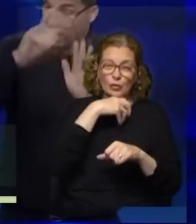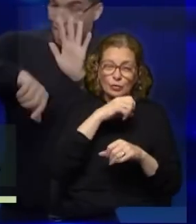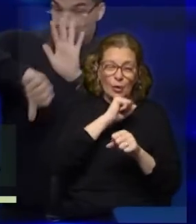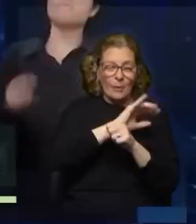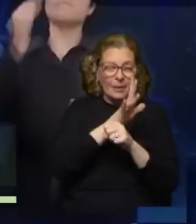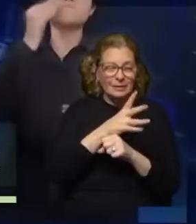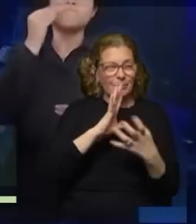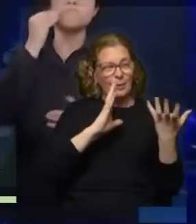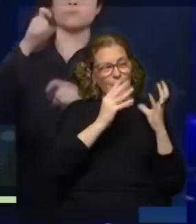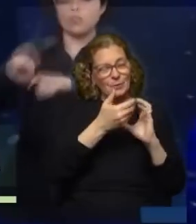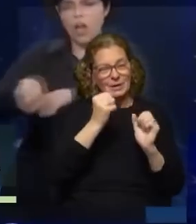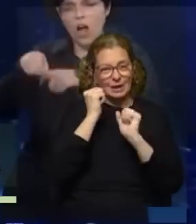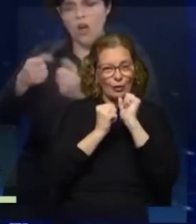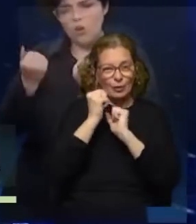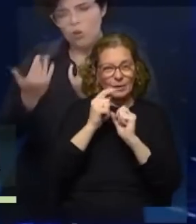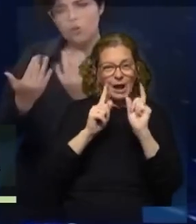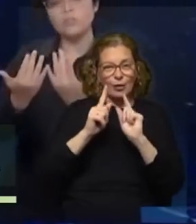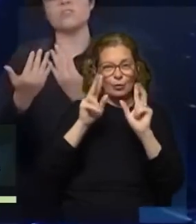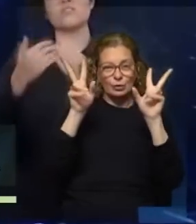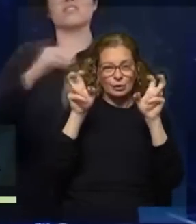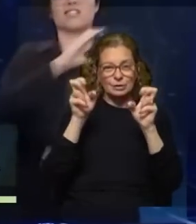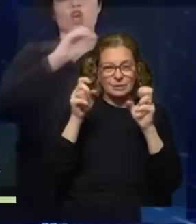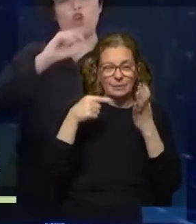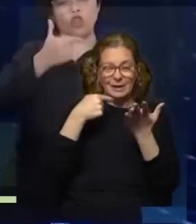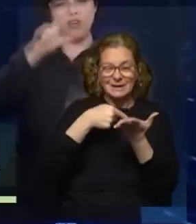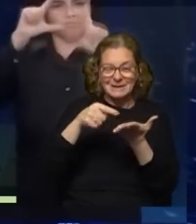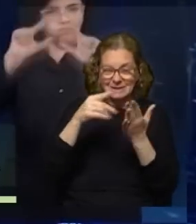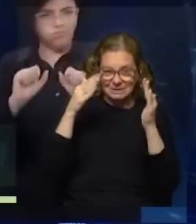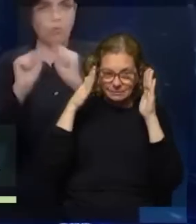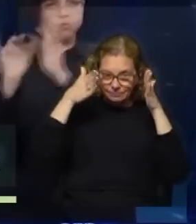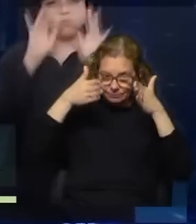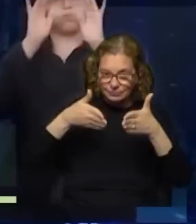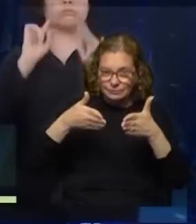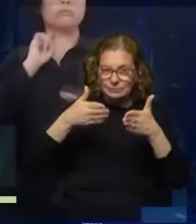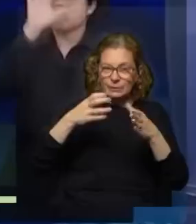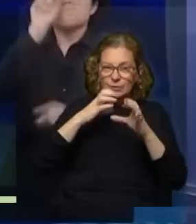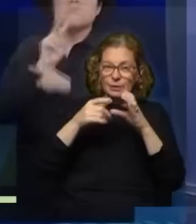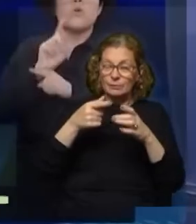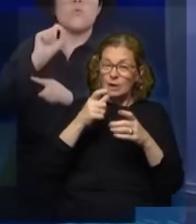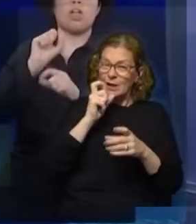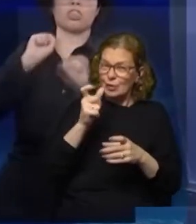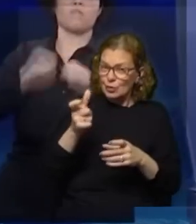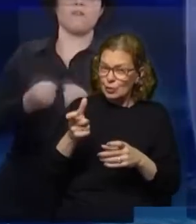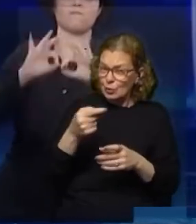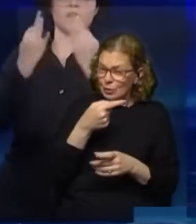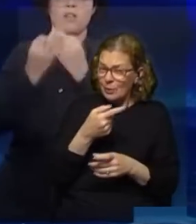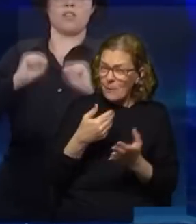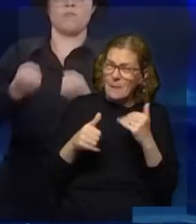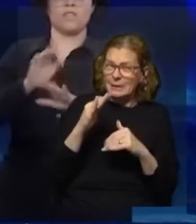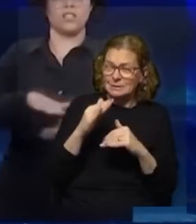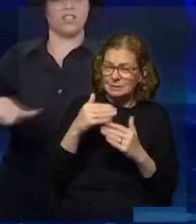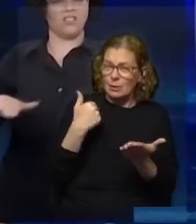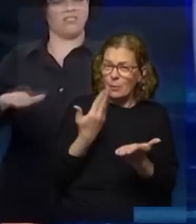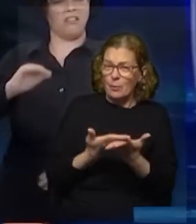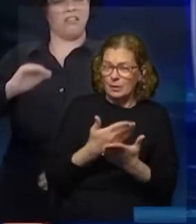pandemia el medio ambiente y la economía fueron algunos de los temas que centra la discusión aunque los insultos marcaron la tónica del debate por encima de las propuestas de